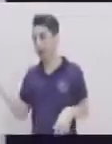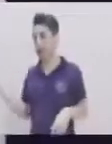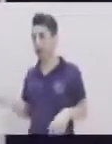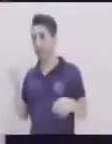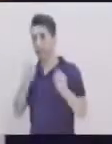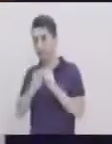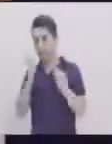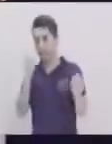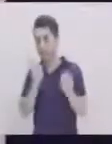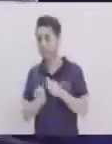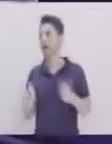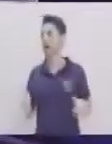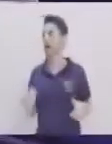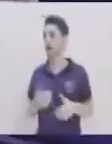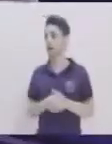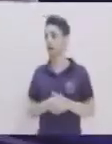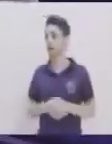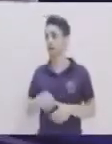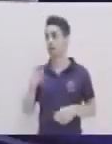el siguiente ritmo.